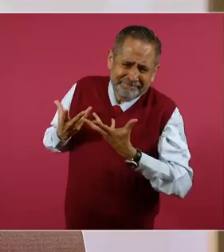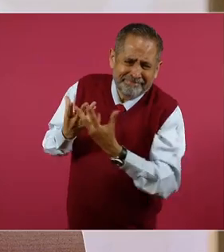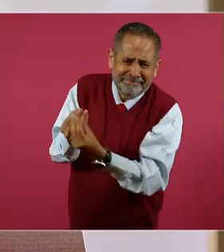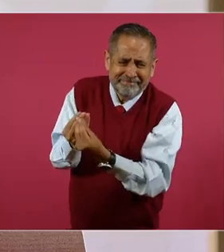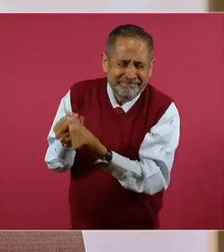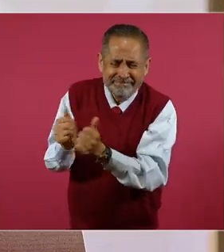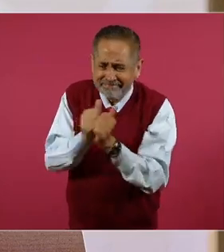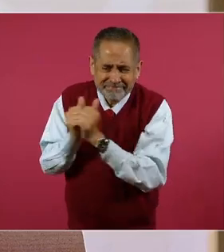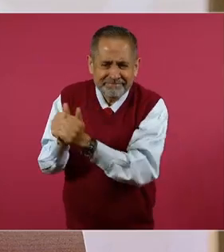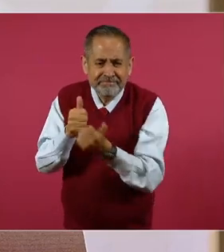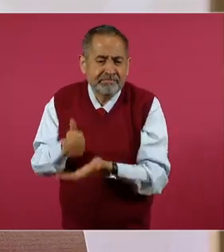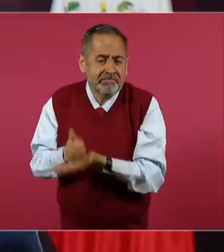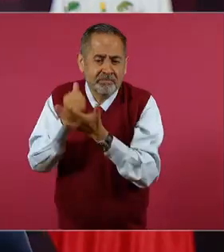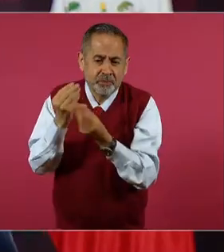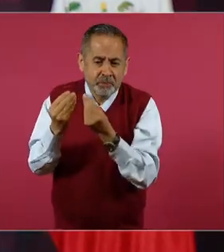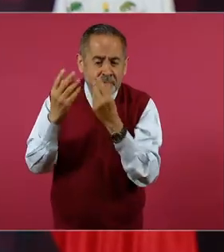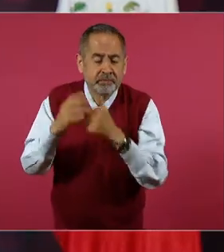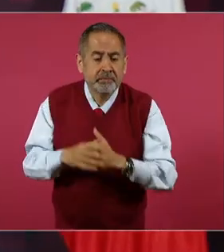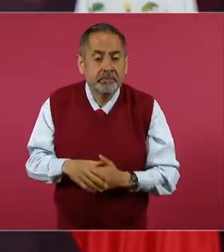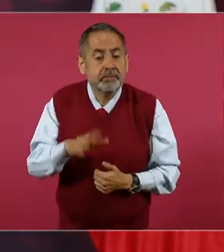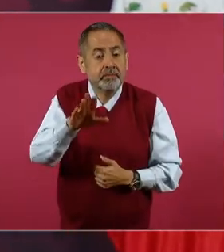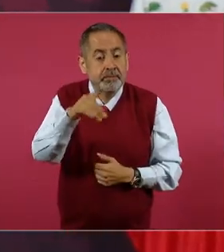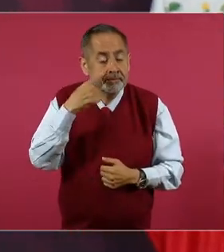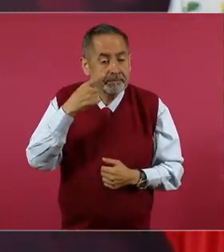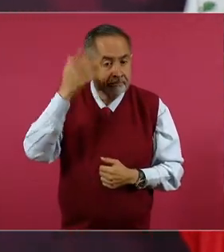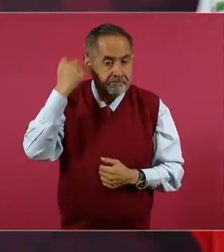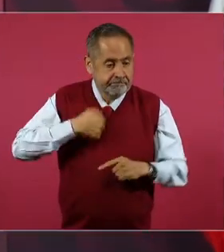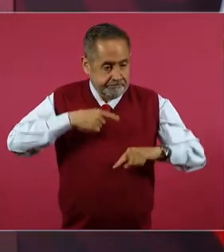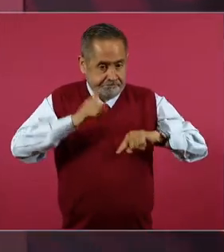todos ayudaron. Fíjense que cuando el desafuero,